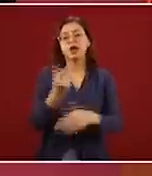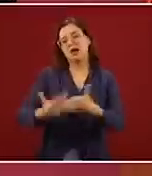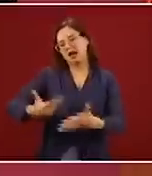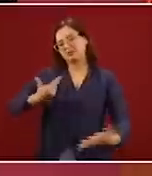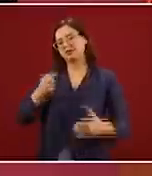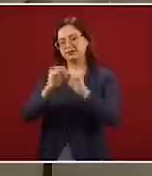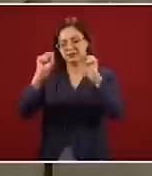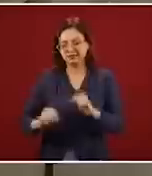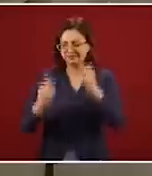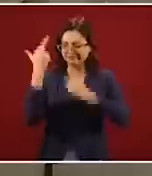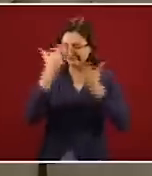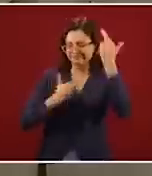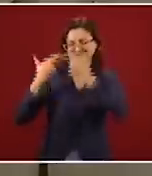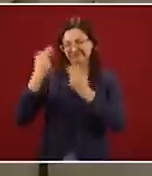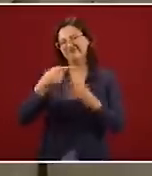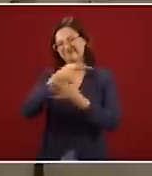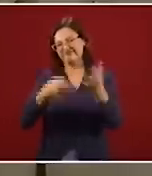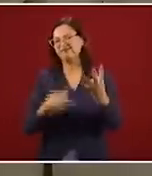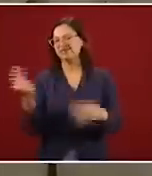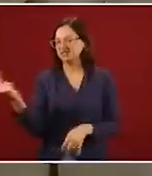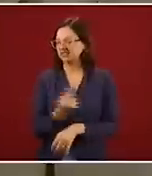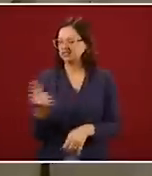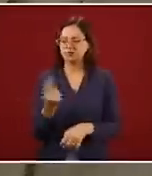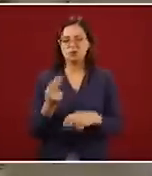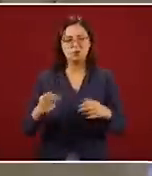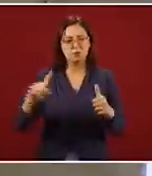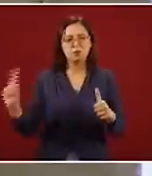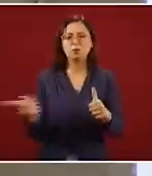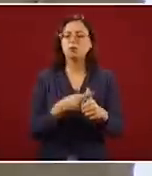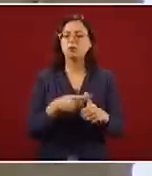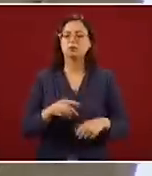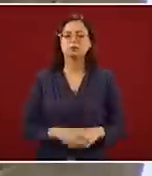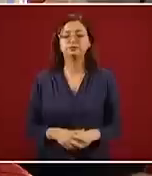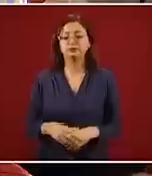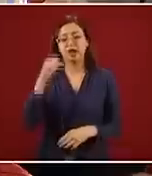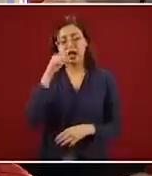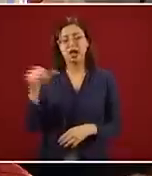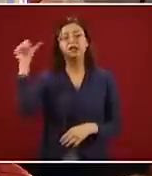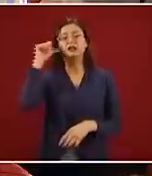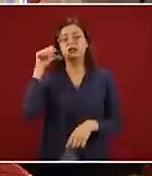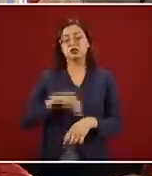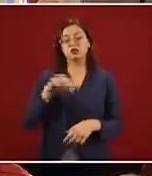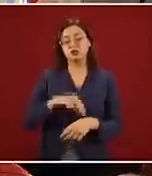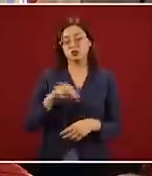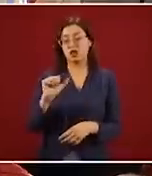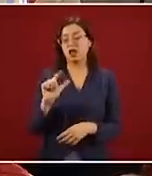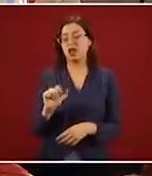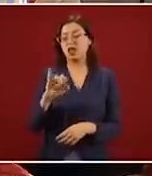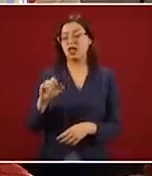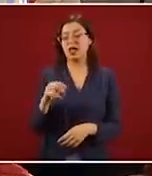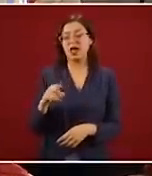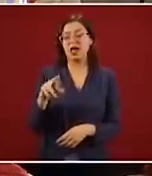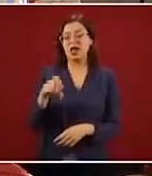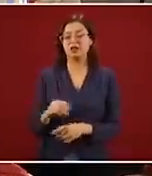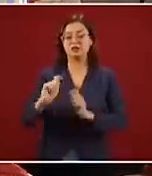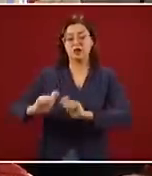Salud y de la salud del país. Aquí lo que vemos es, ayer el doctor Alejandro Sbarch, coordinador de esta